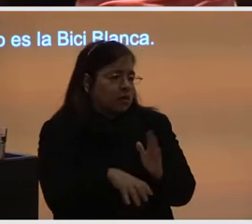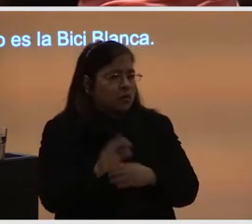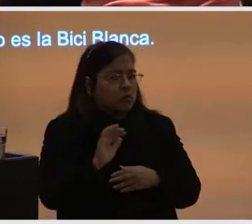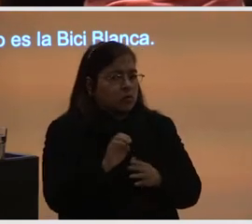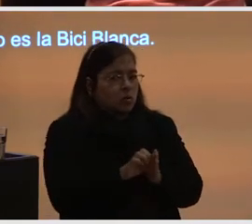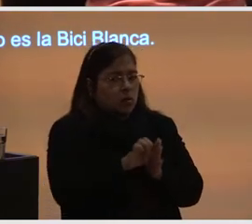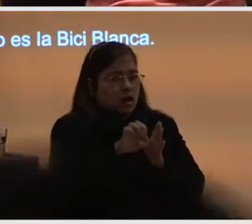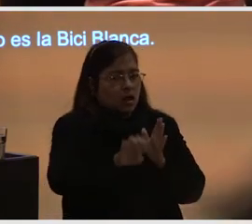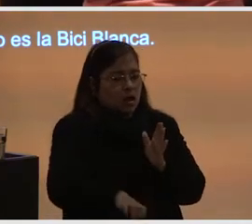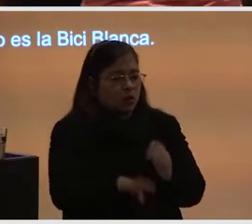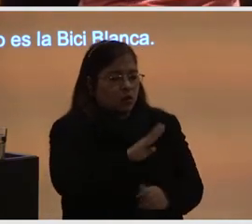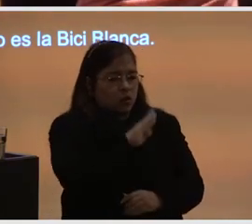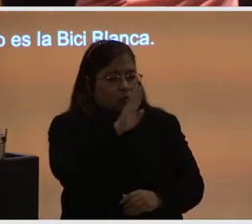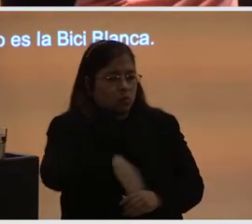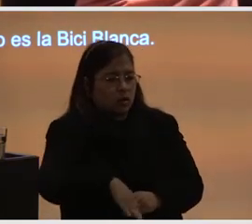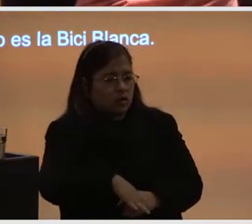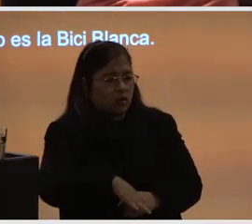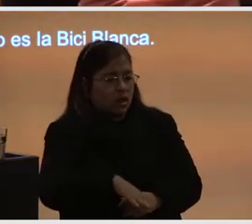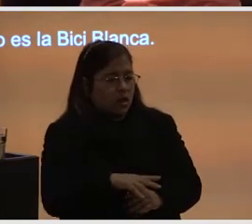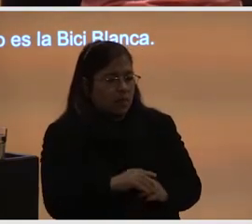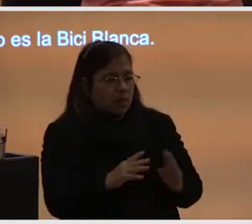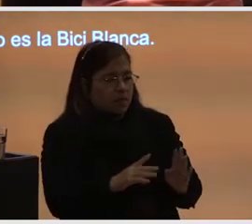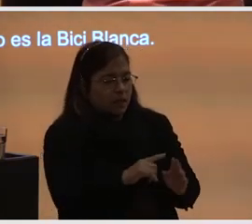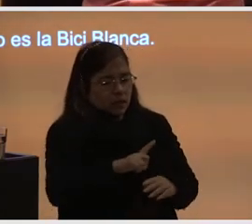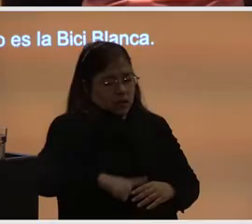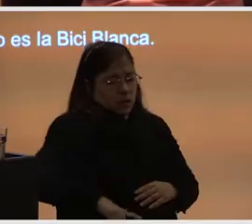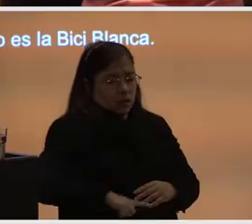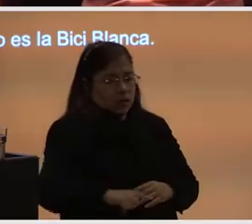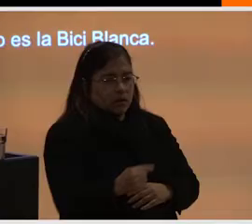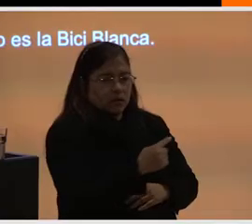un ciclista frente a la puerta del palacio de gobierno del estado